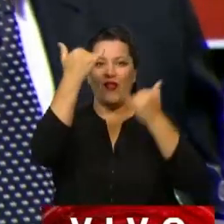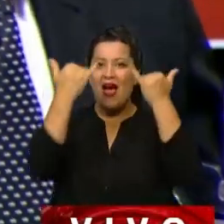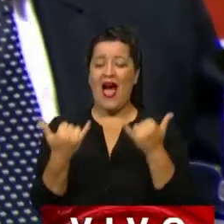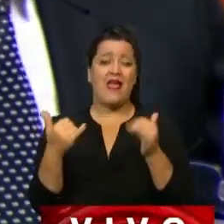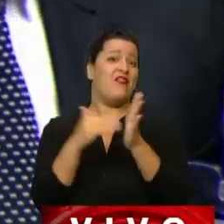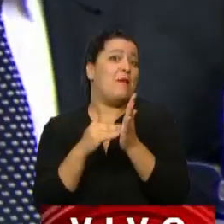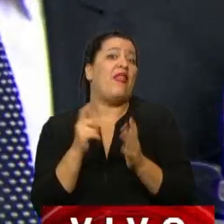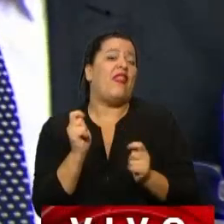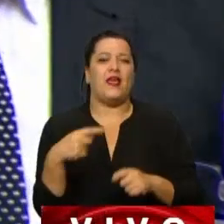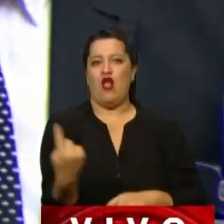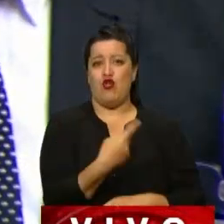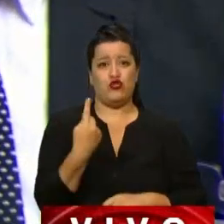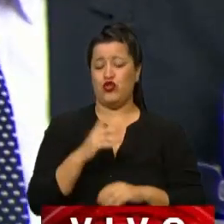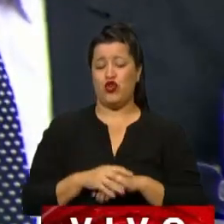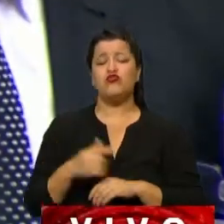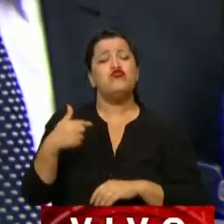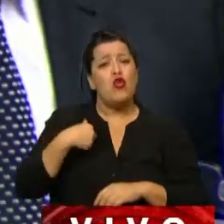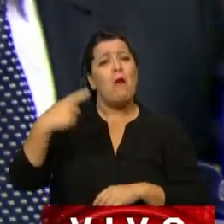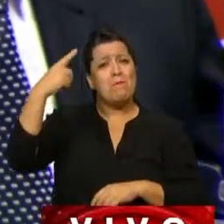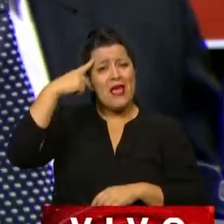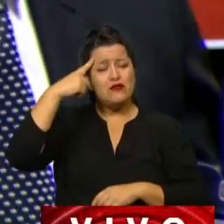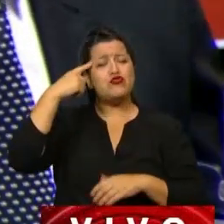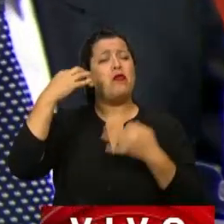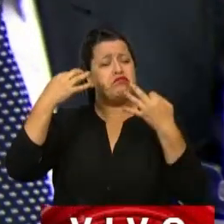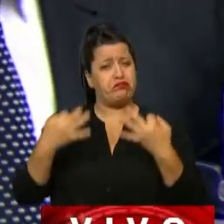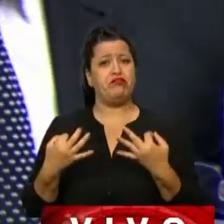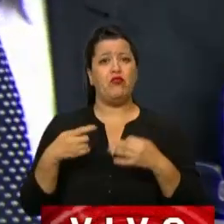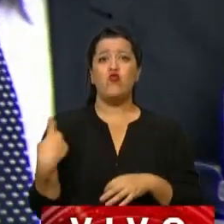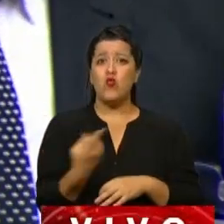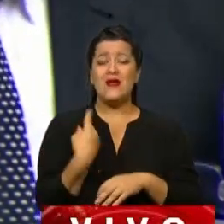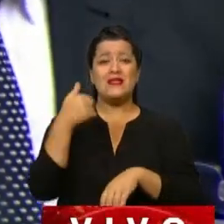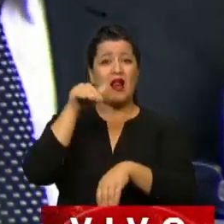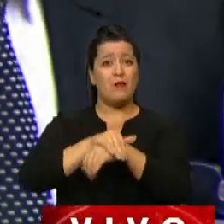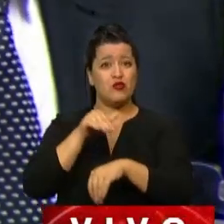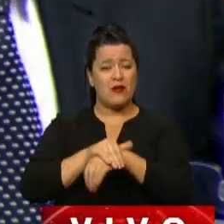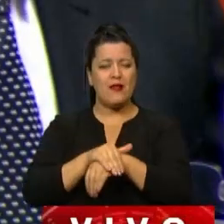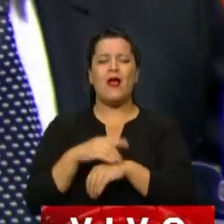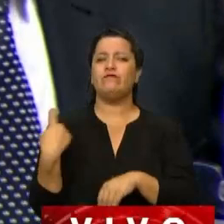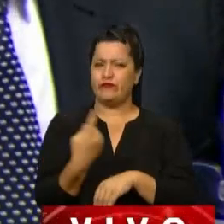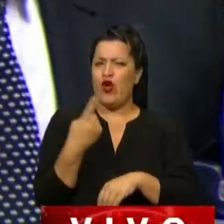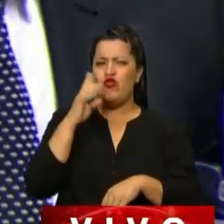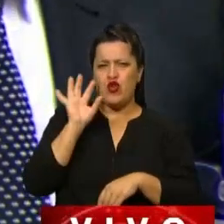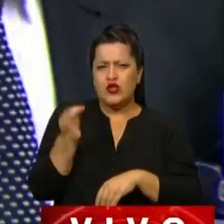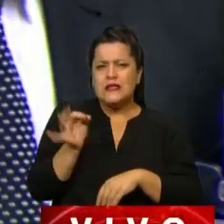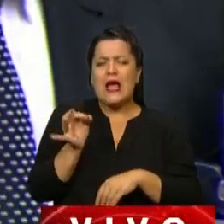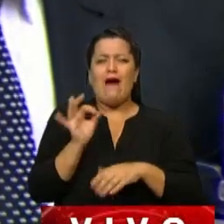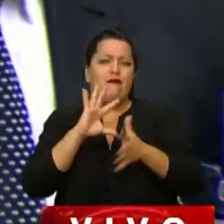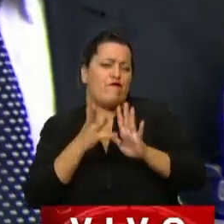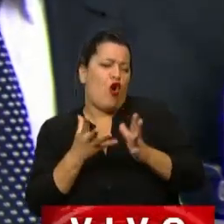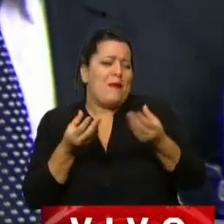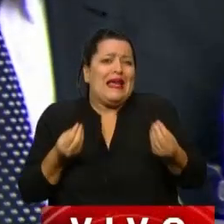Depende de nosotros. Abogo para que nuestra responsabilidad, conociendo que todos sabemos el